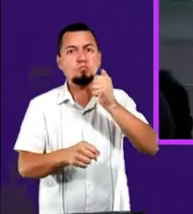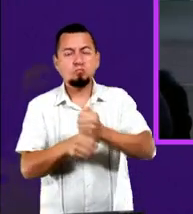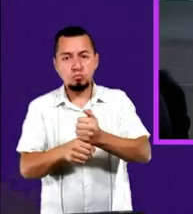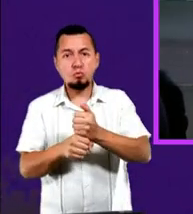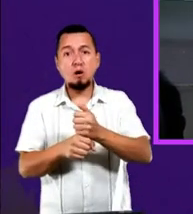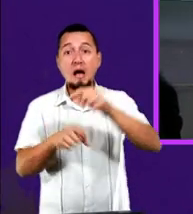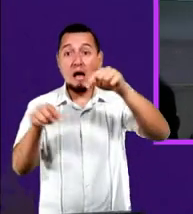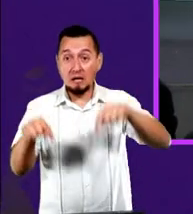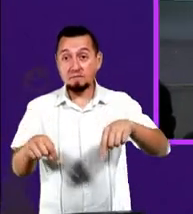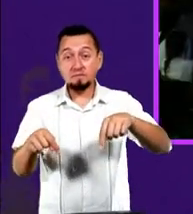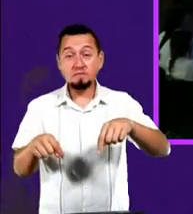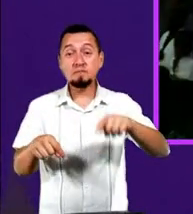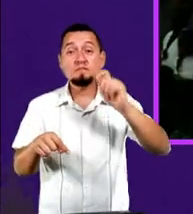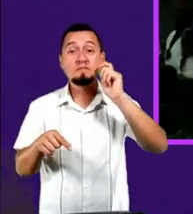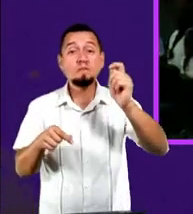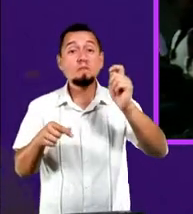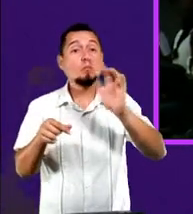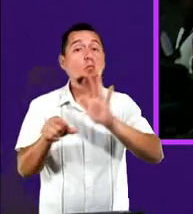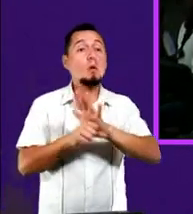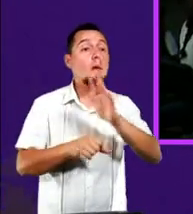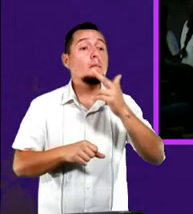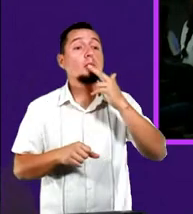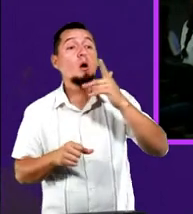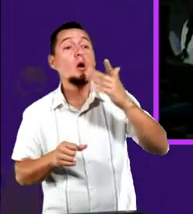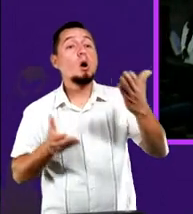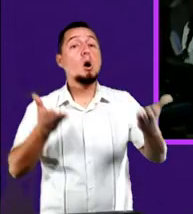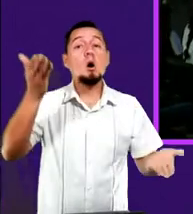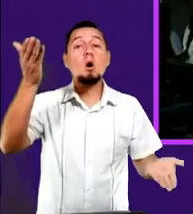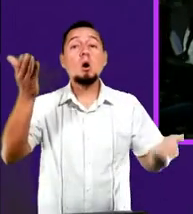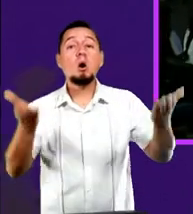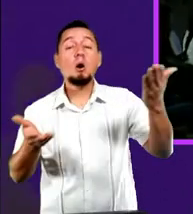pero si quieren, ¿quiénes van al Guadalajara?